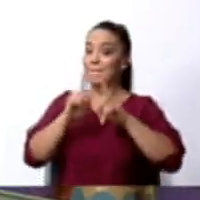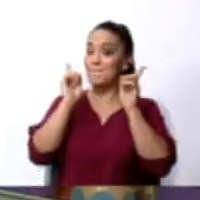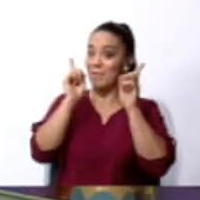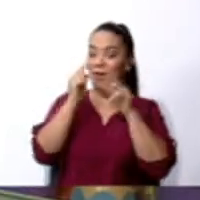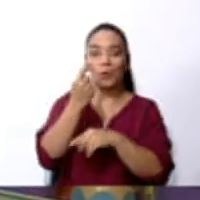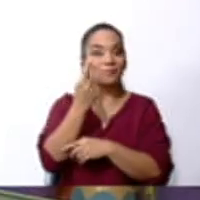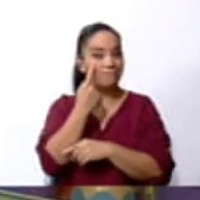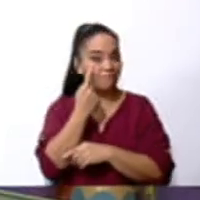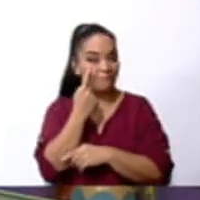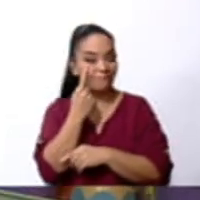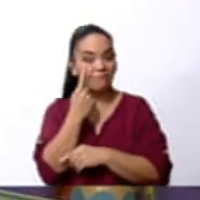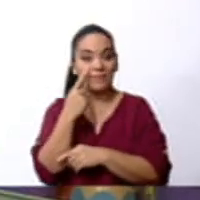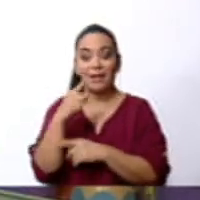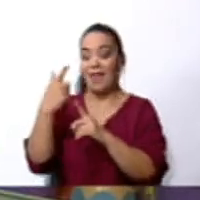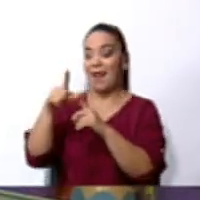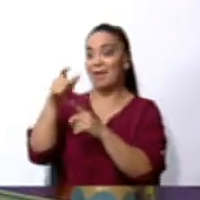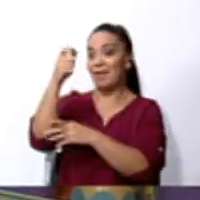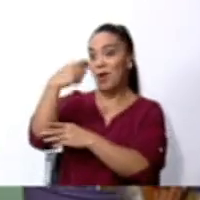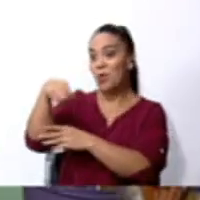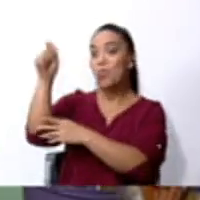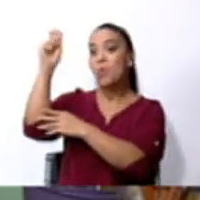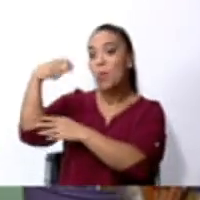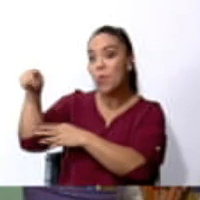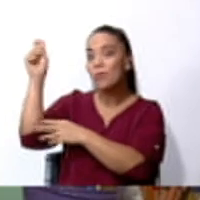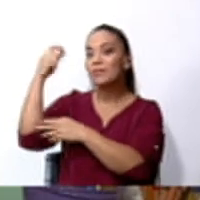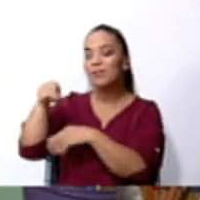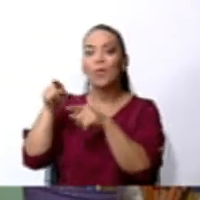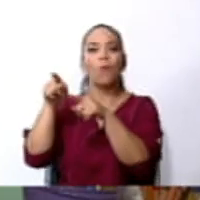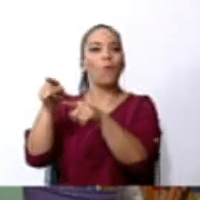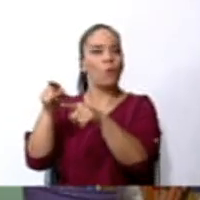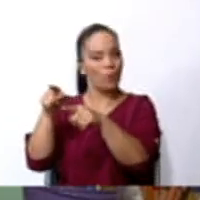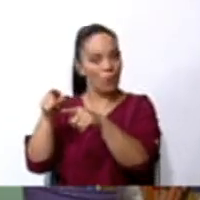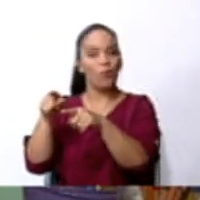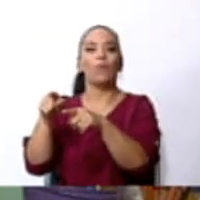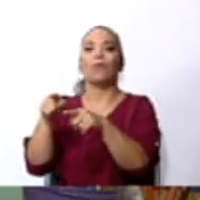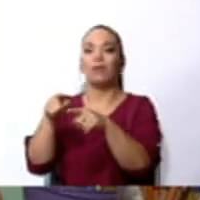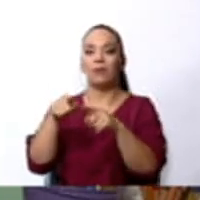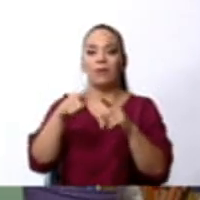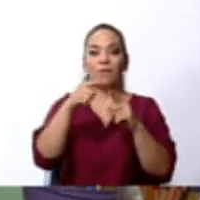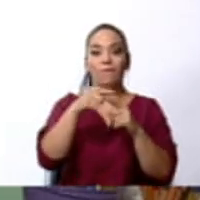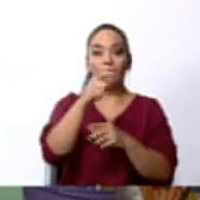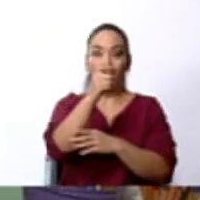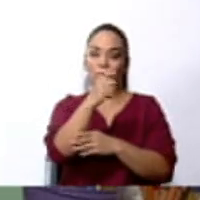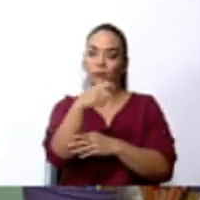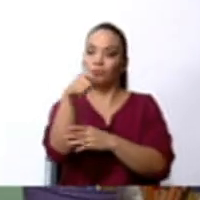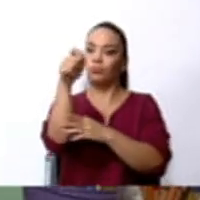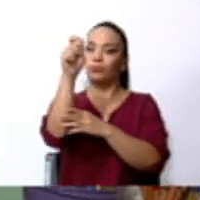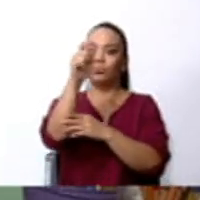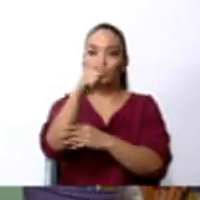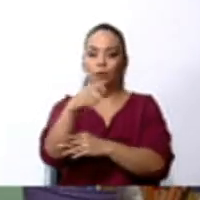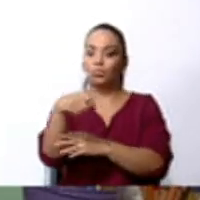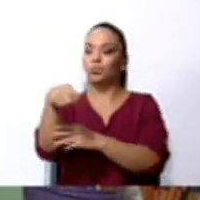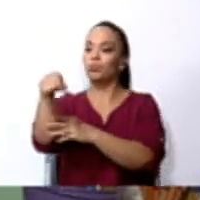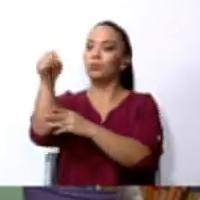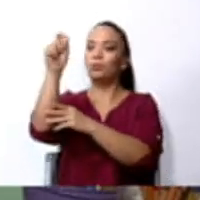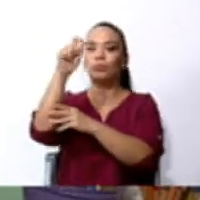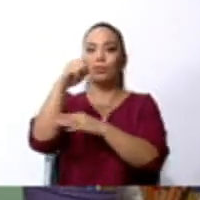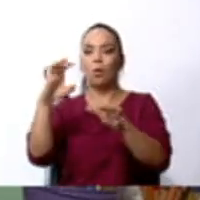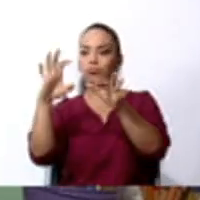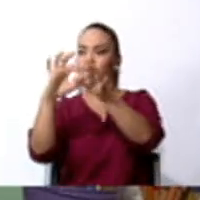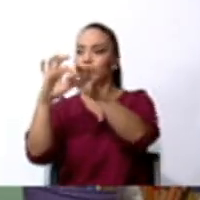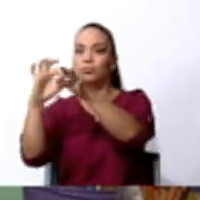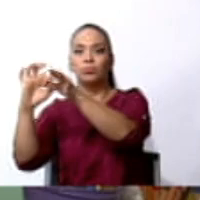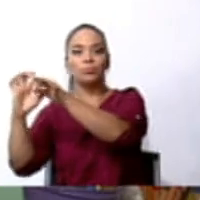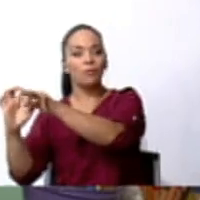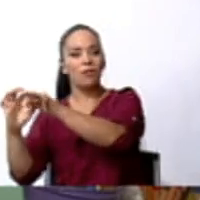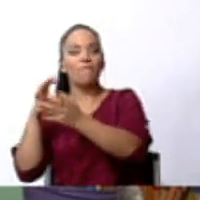la letra cursiva también tiene lo suyo, porque se forma de líneas diagonales que se entrelazan entre sí. O sea, es